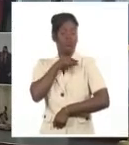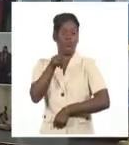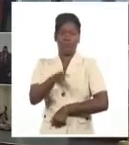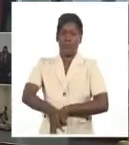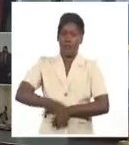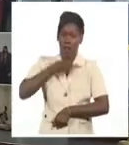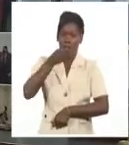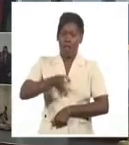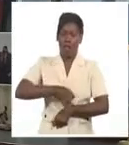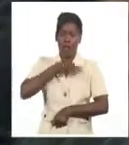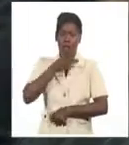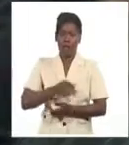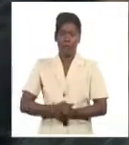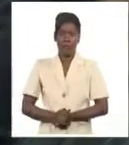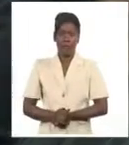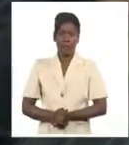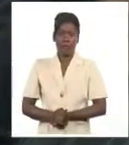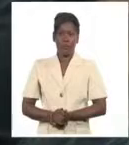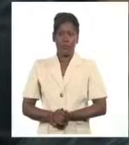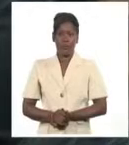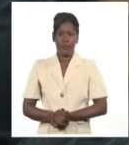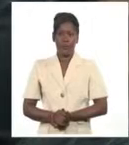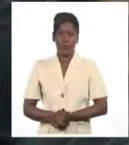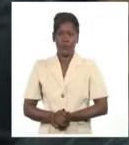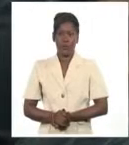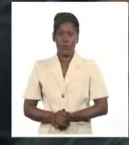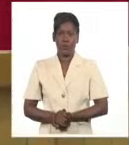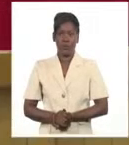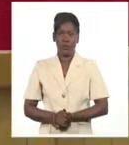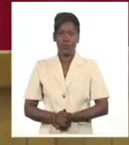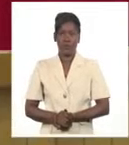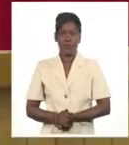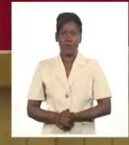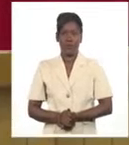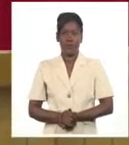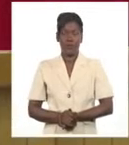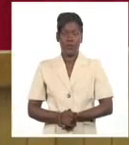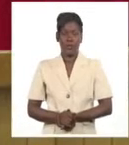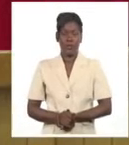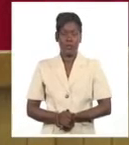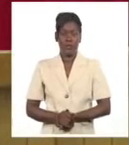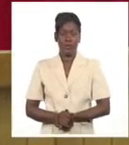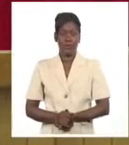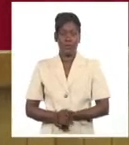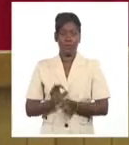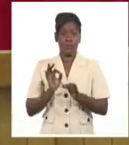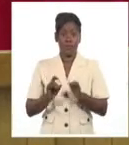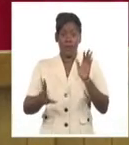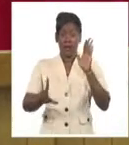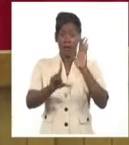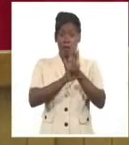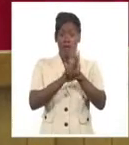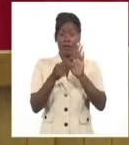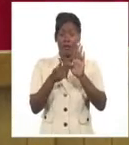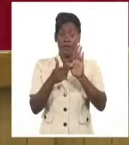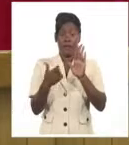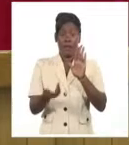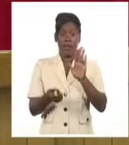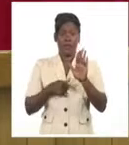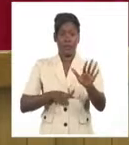país rubén remigio ferro la entrada en vigor de estas disposiciones por una prueba la preparación